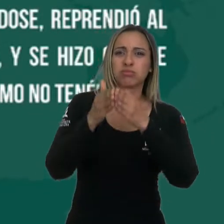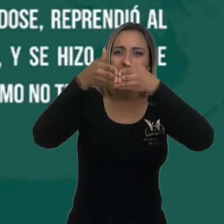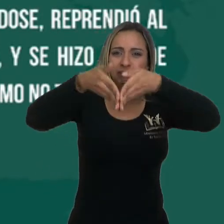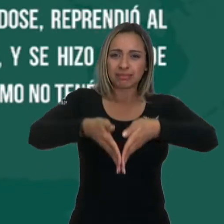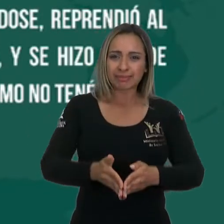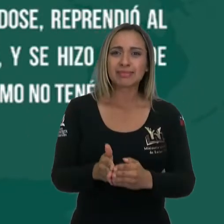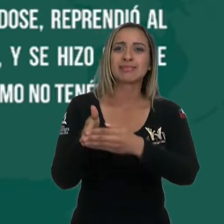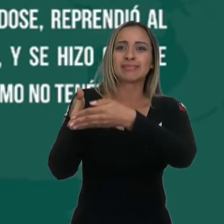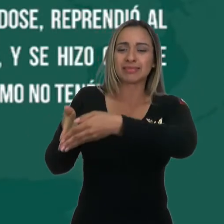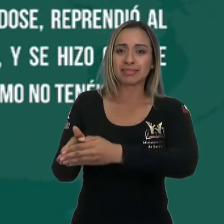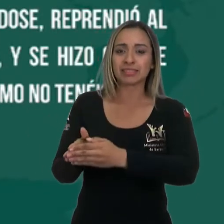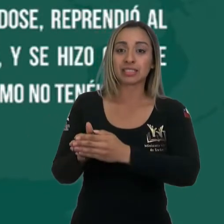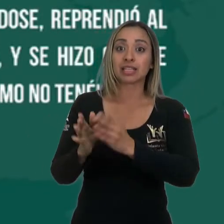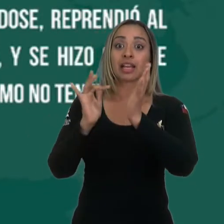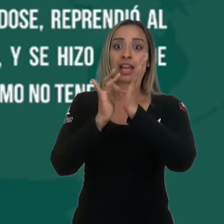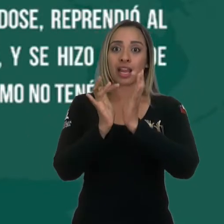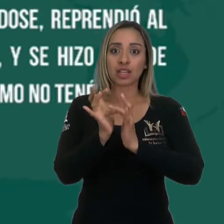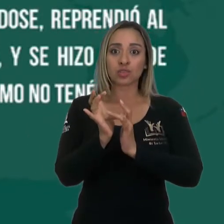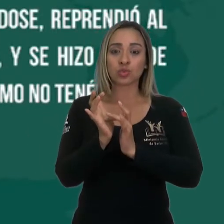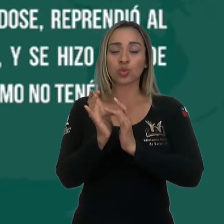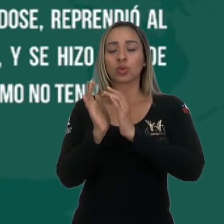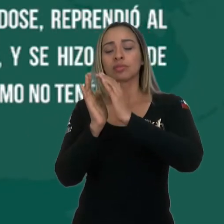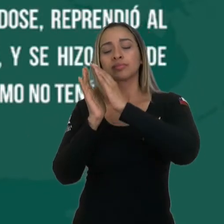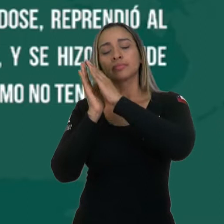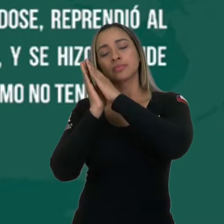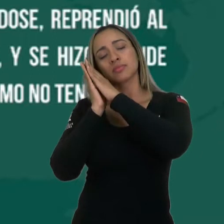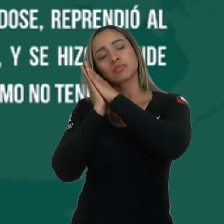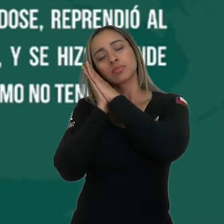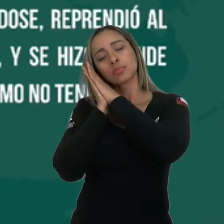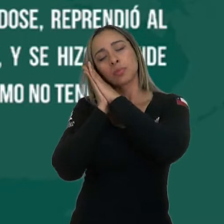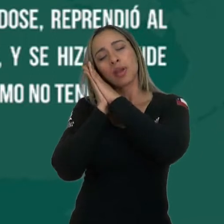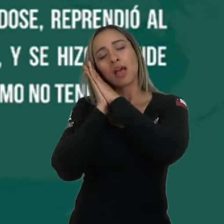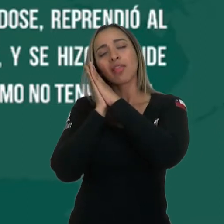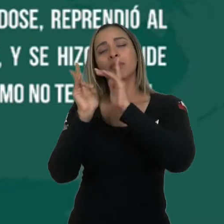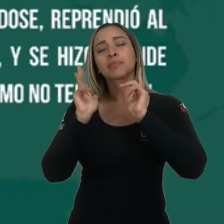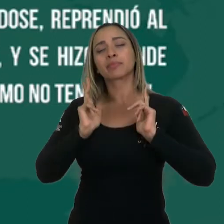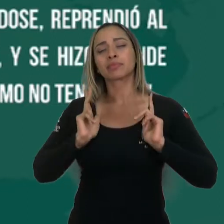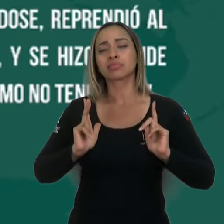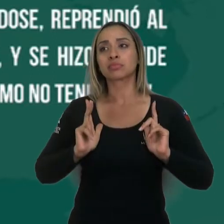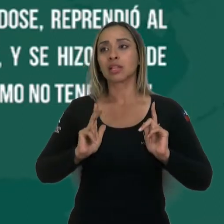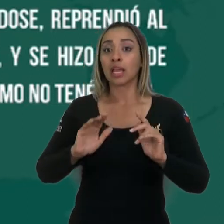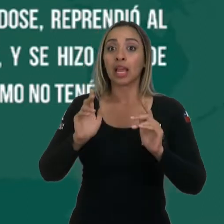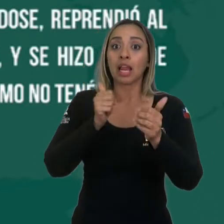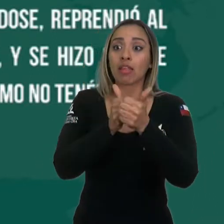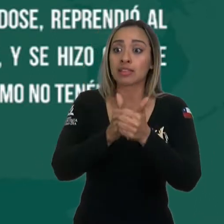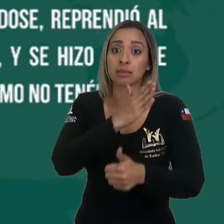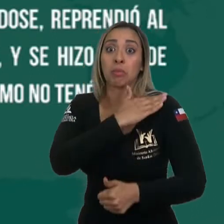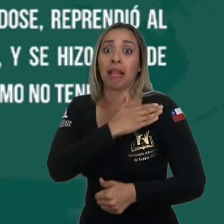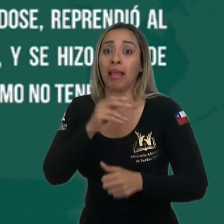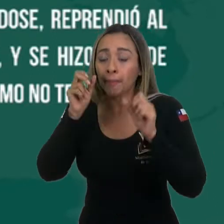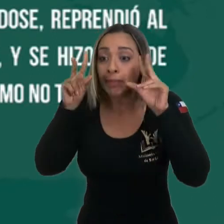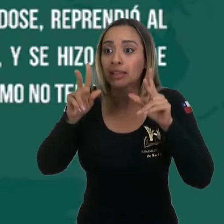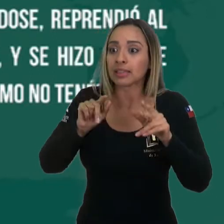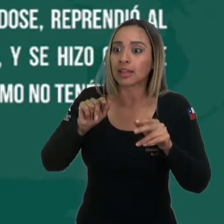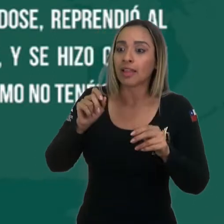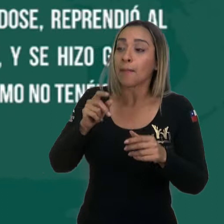anegaba y él estaba en la popa durmiendo sobre un cabezal. Y le despertaron y le dijeron, maestro,